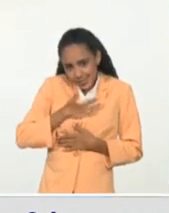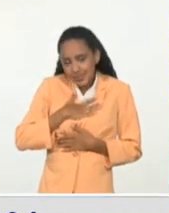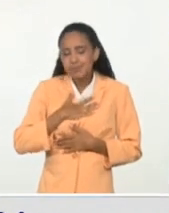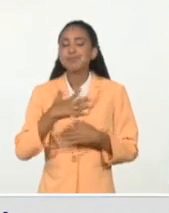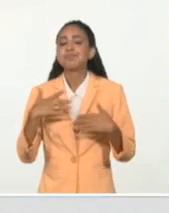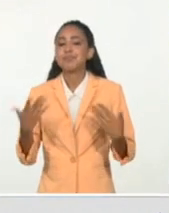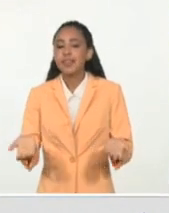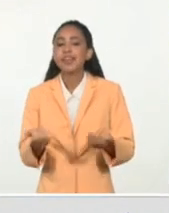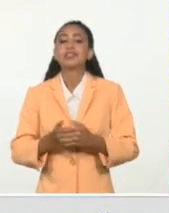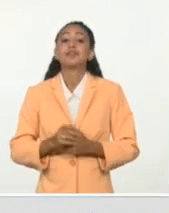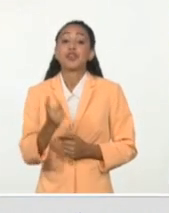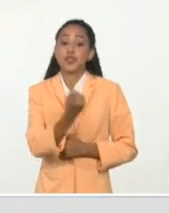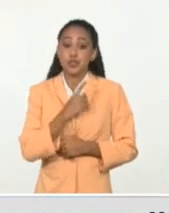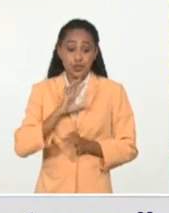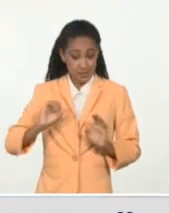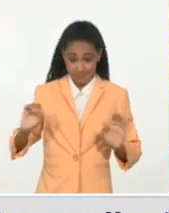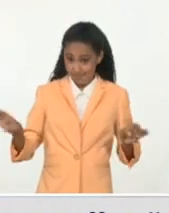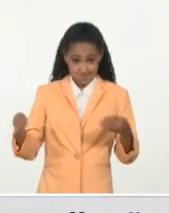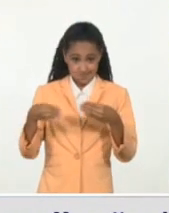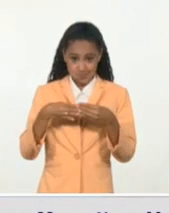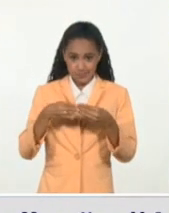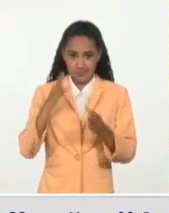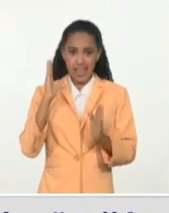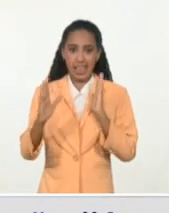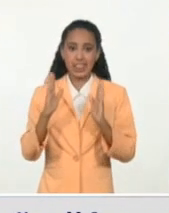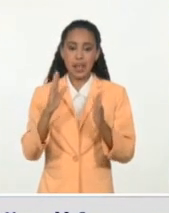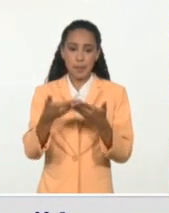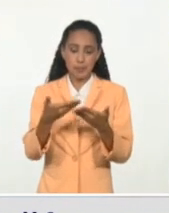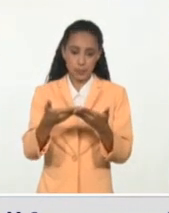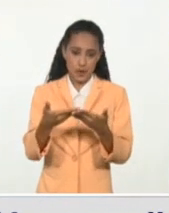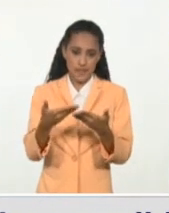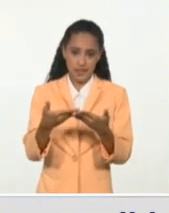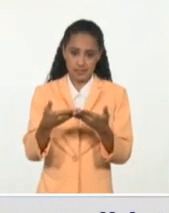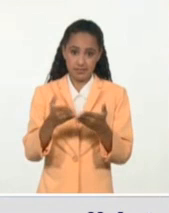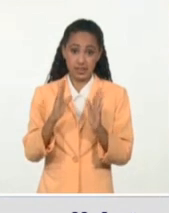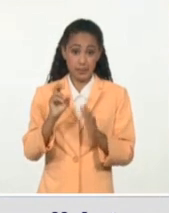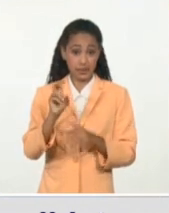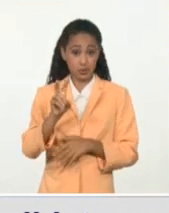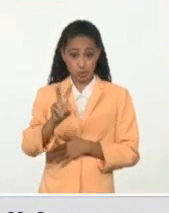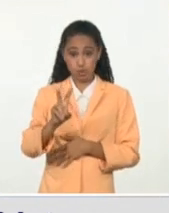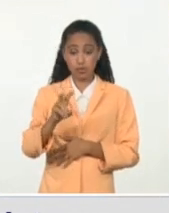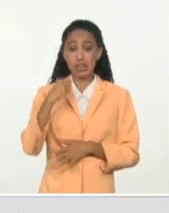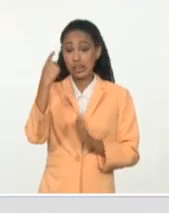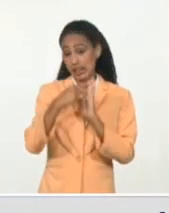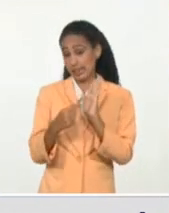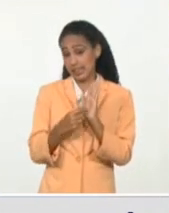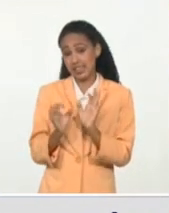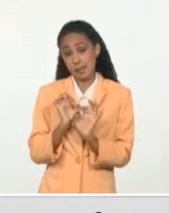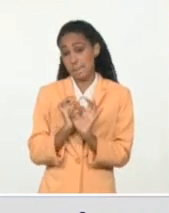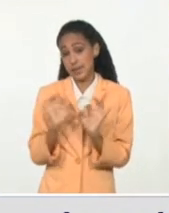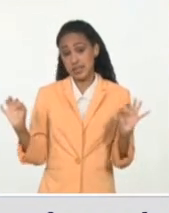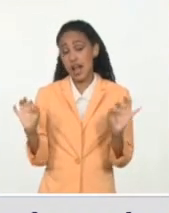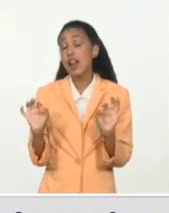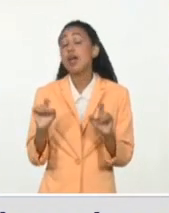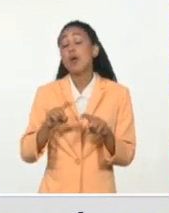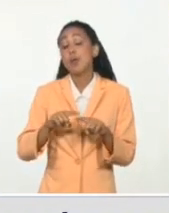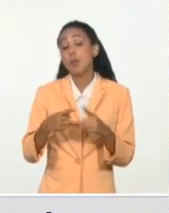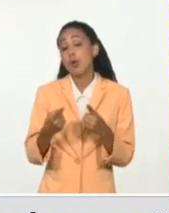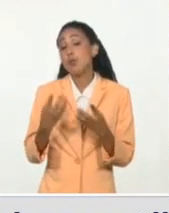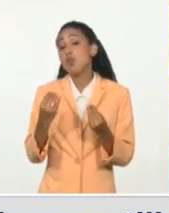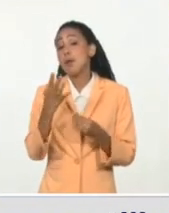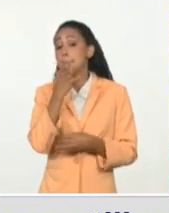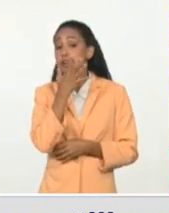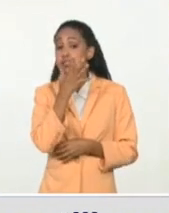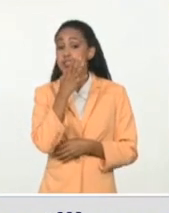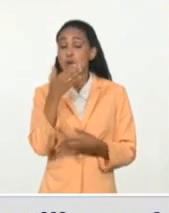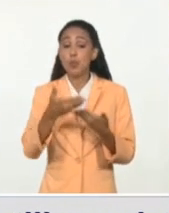estemos culminando estos ensayos clínicos fase 2, que han tenido unas características muy especiales, prácticamente muy similares a un ensayo clínico